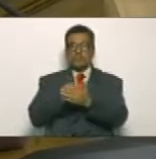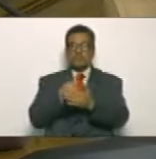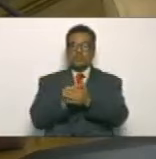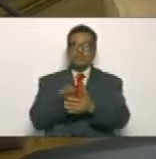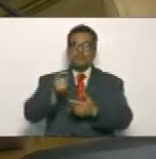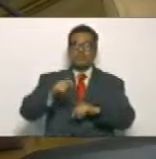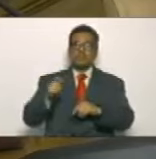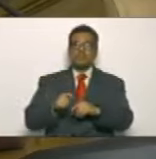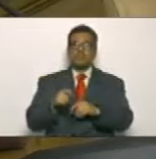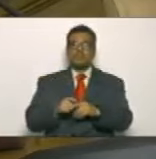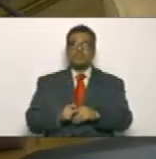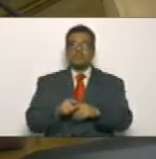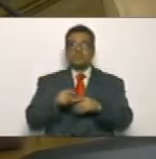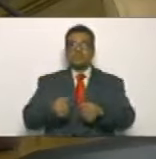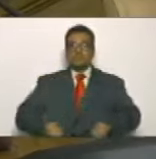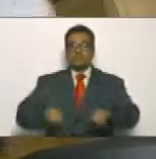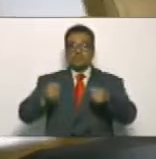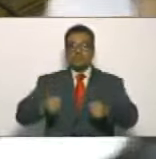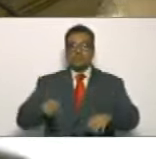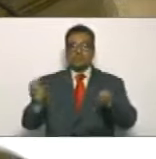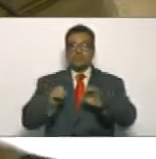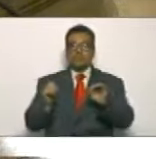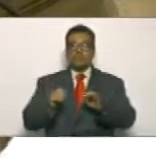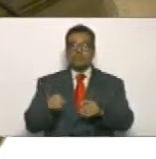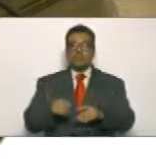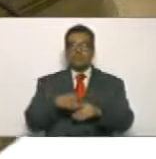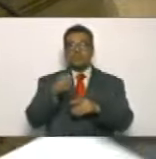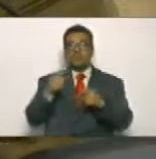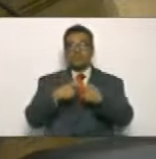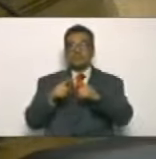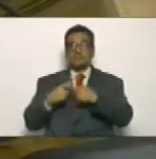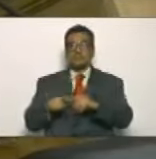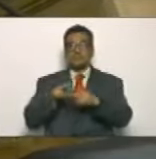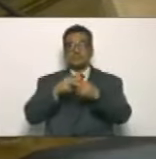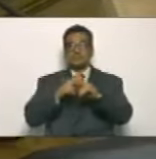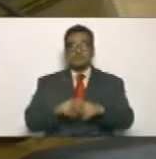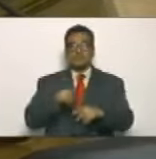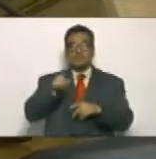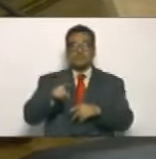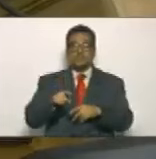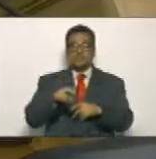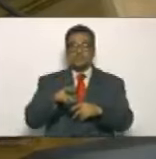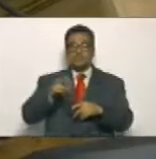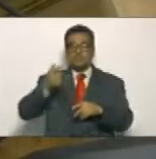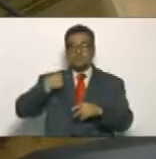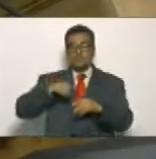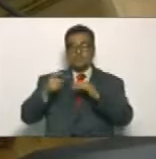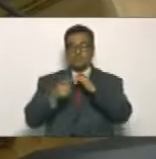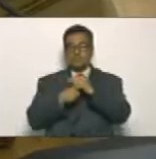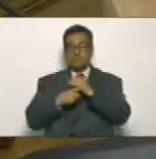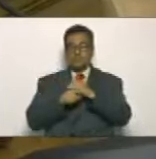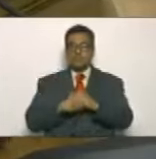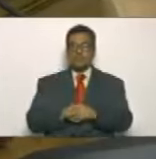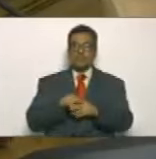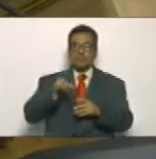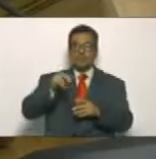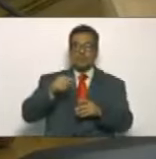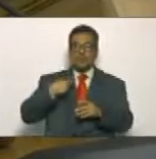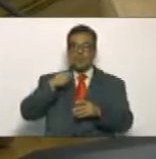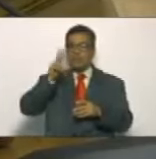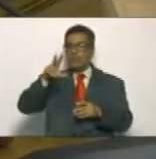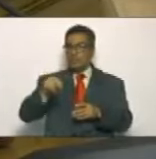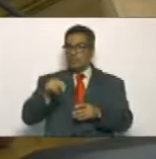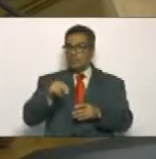por el acarreo de sillas de rueda, andaderas u otras herramientas y dispositivos técnicos. No podrá negarse